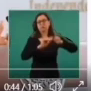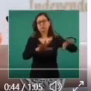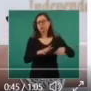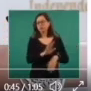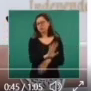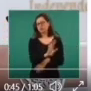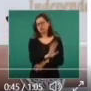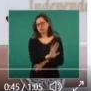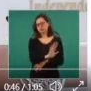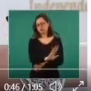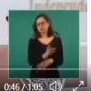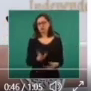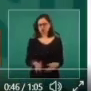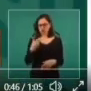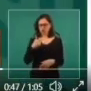atento.